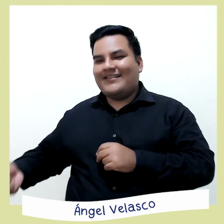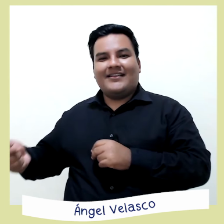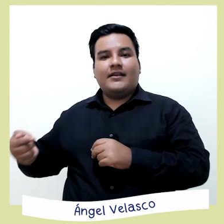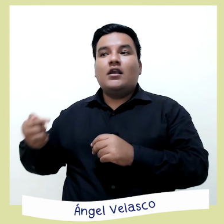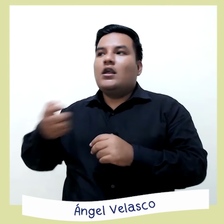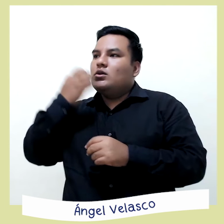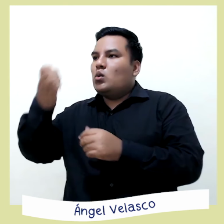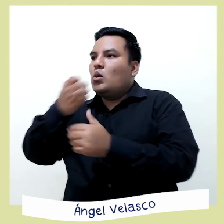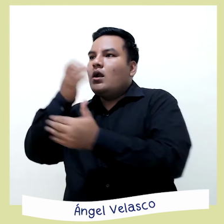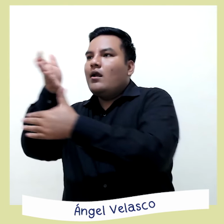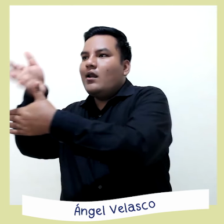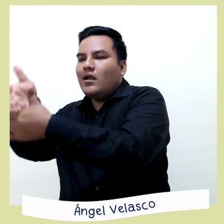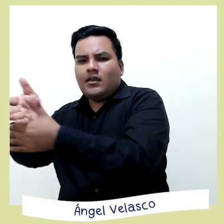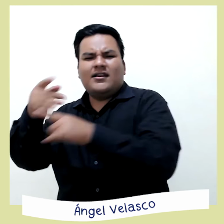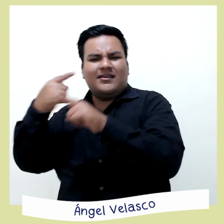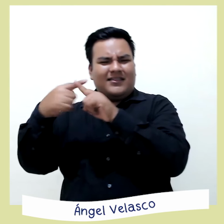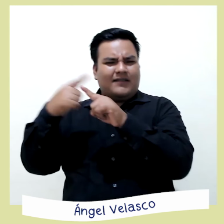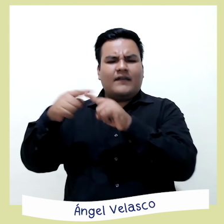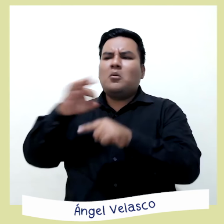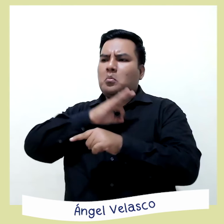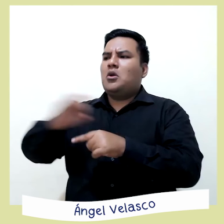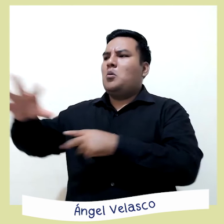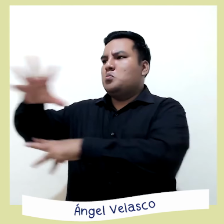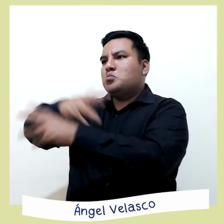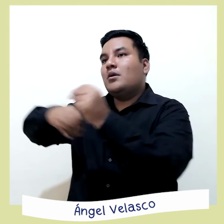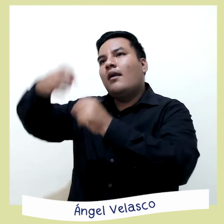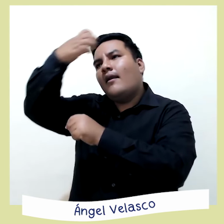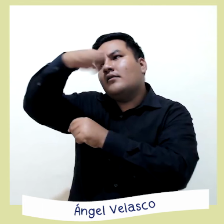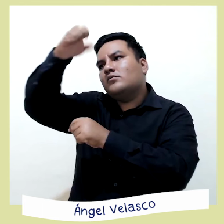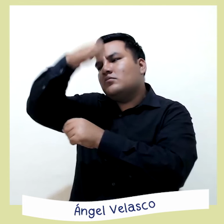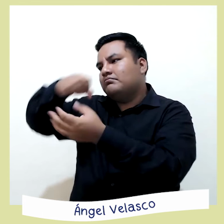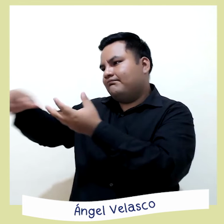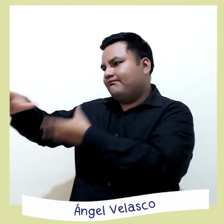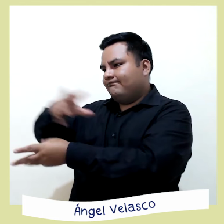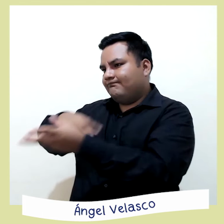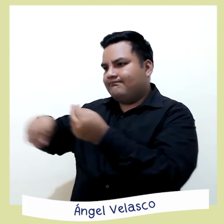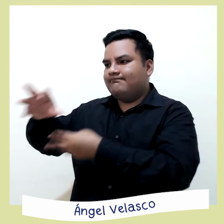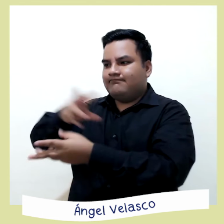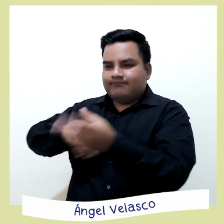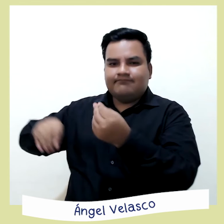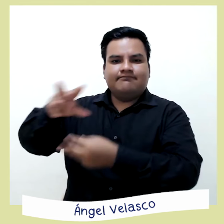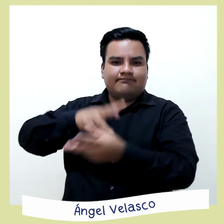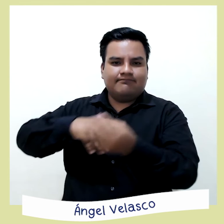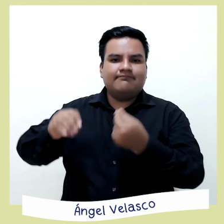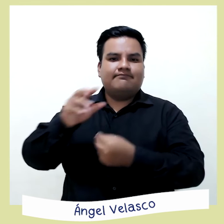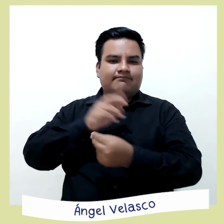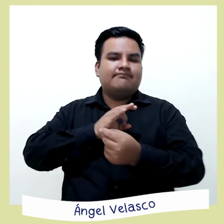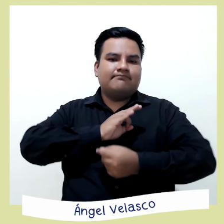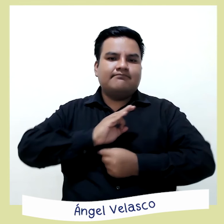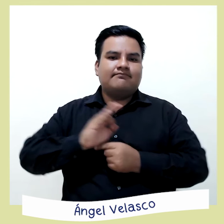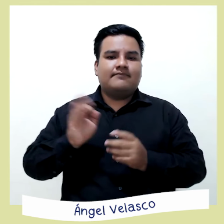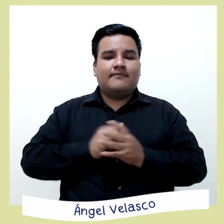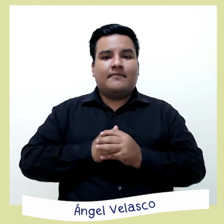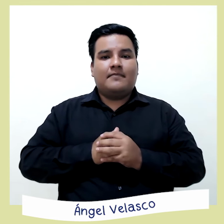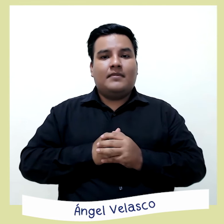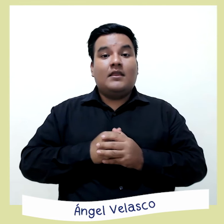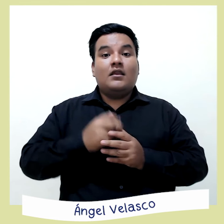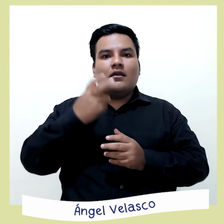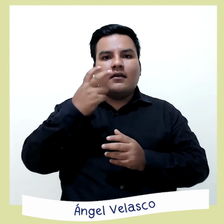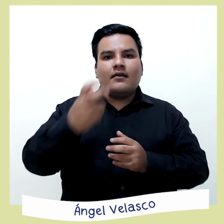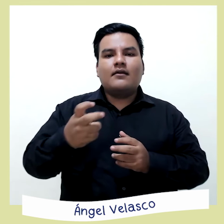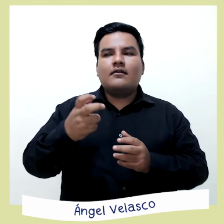personas jóvenes con hijos pequeños, los propios pequeños que acuden a guarderías, en espacios comunes donde es posible compartir